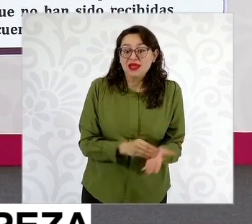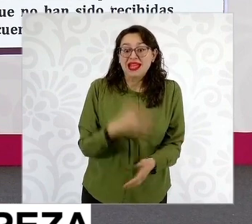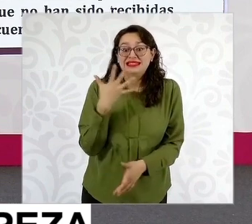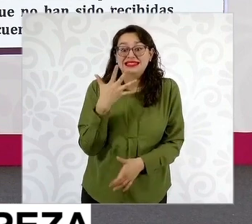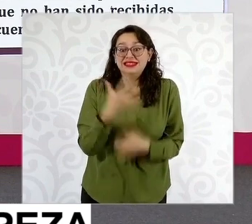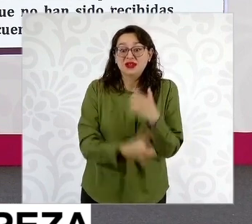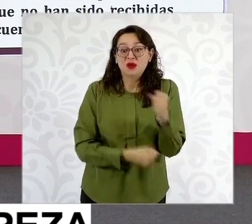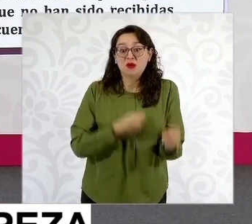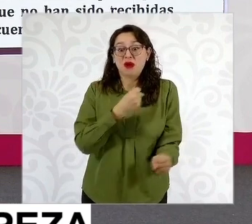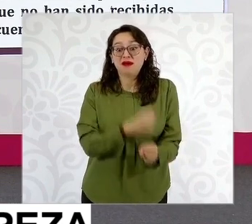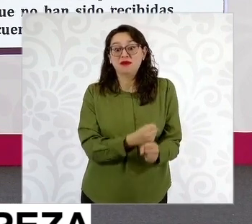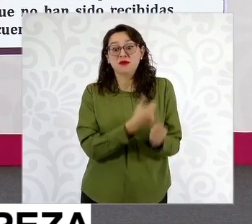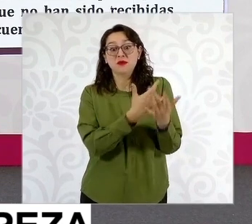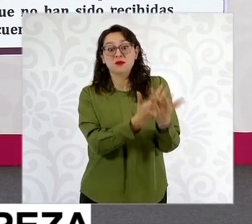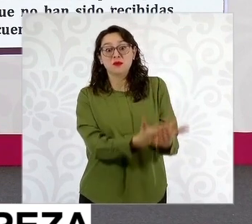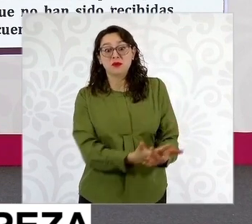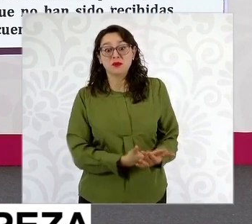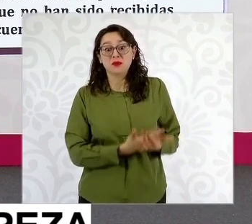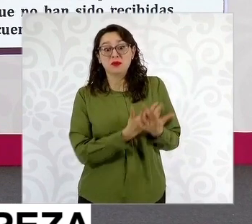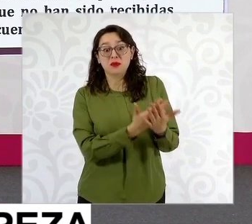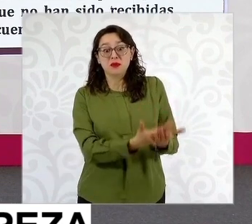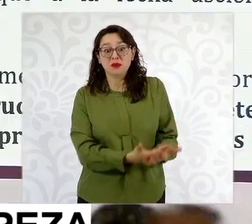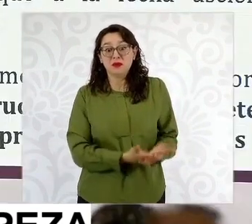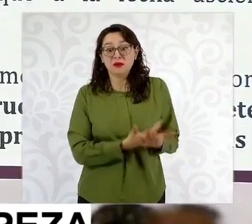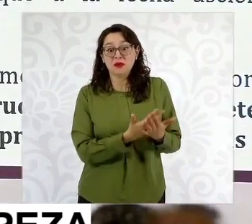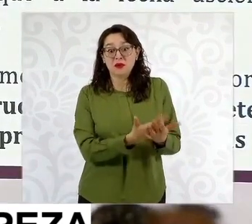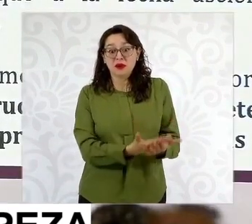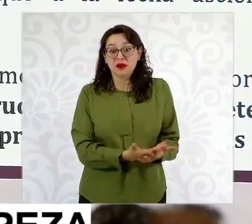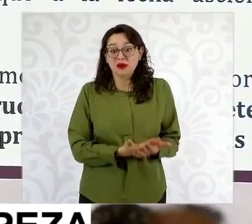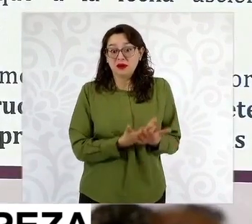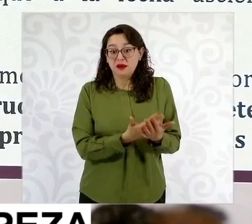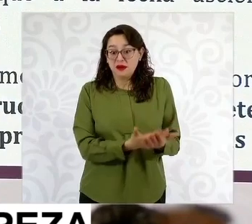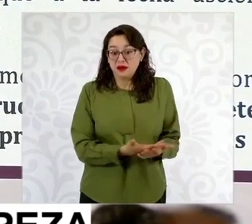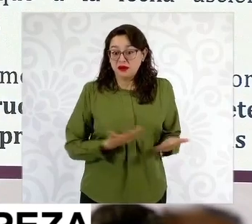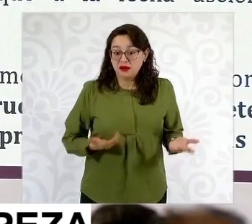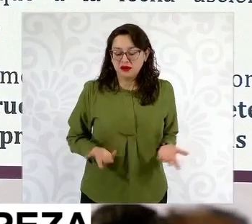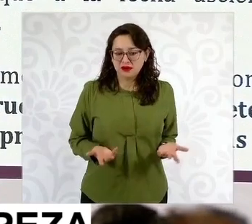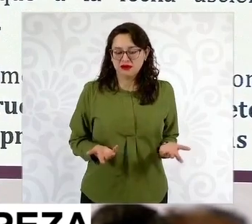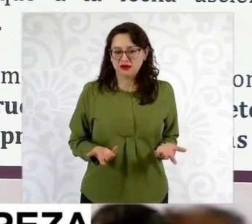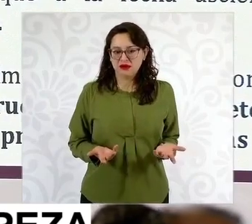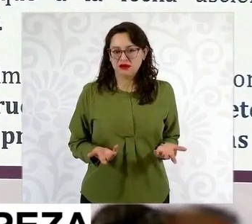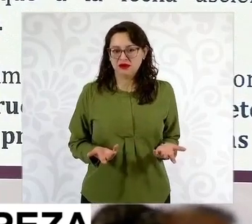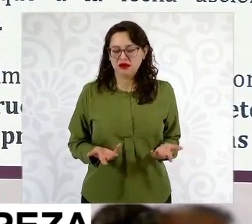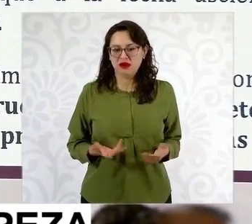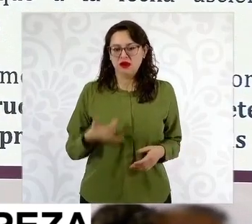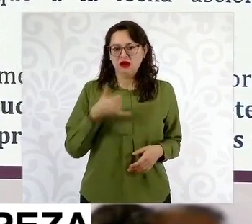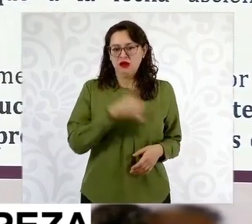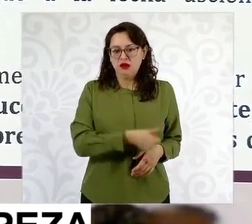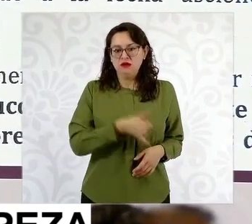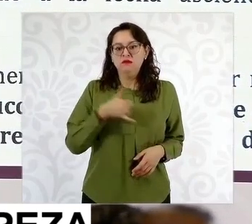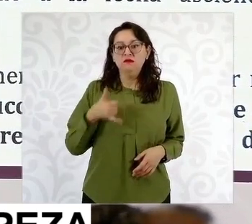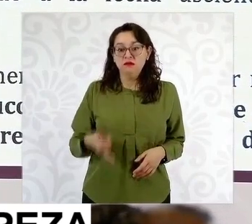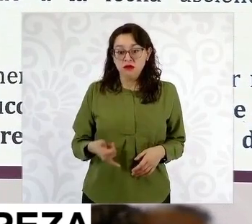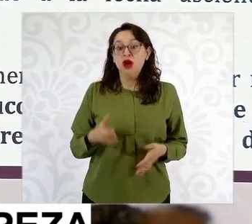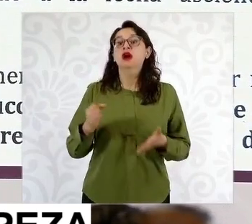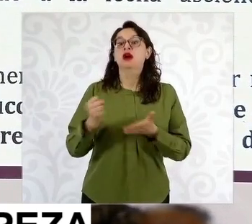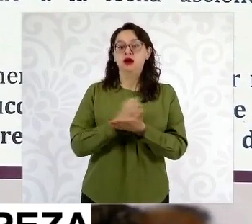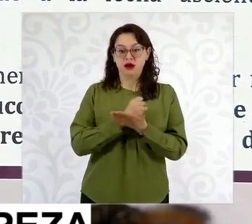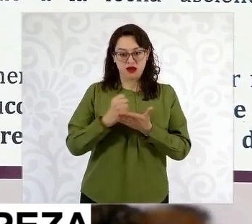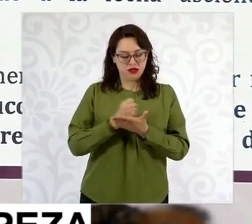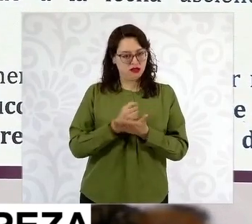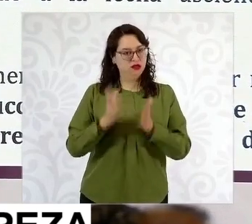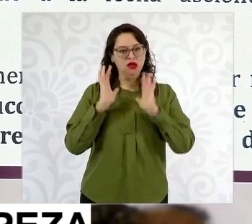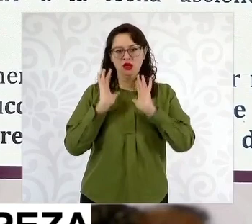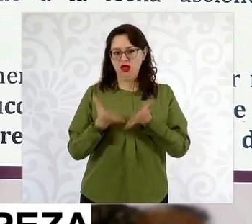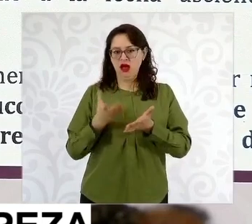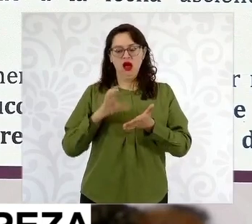años, para no leer todo esto, 5 años de retraso. El Infonavit otorgó los recursos a la